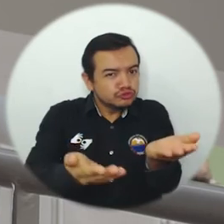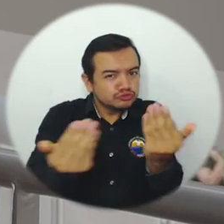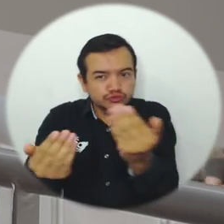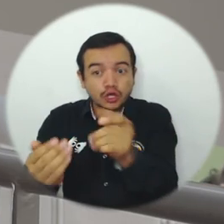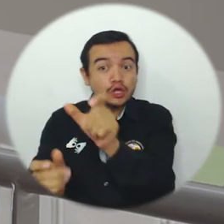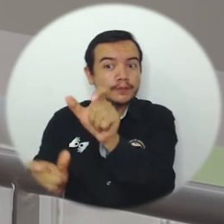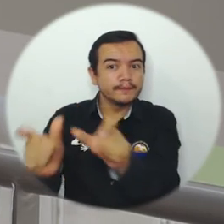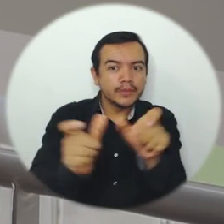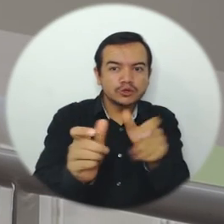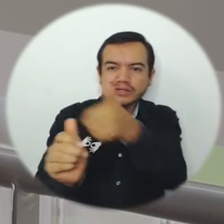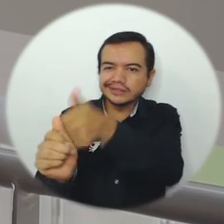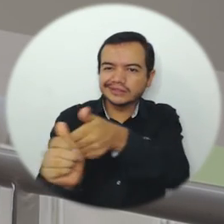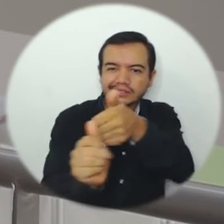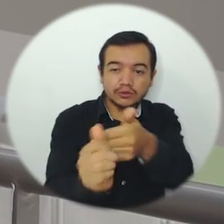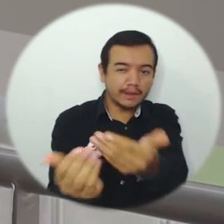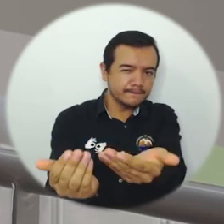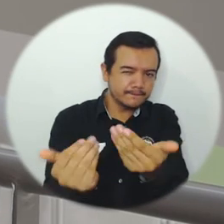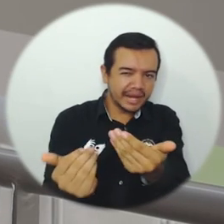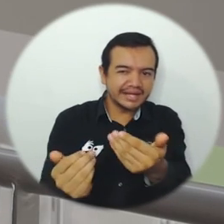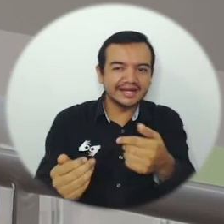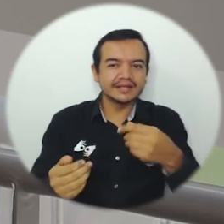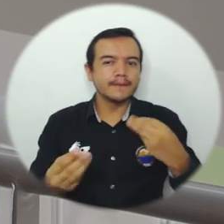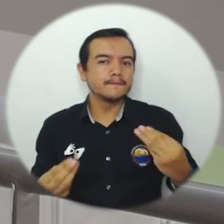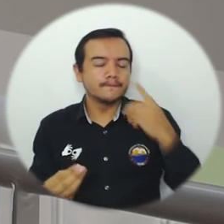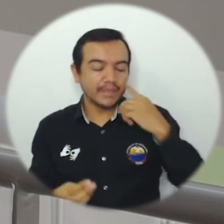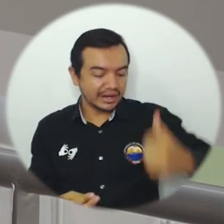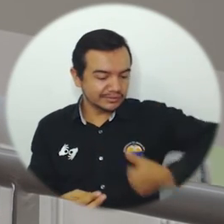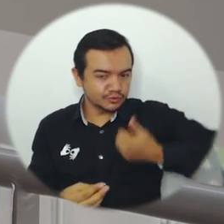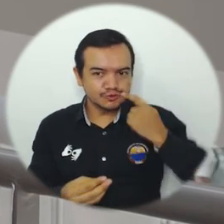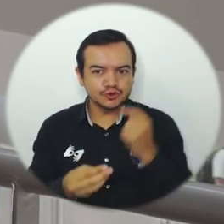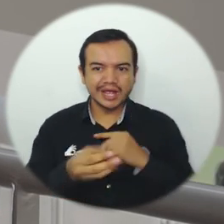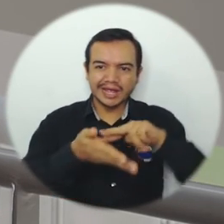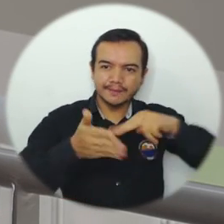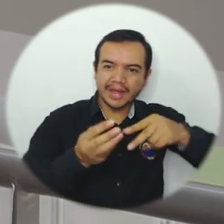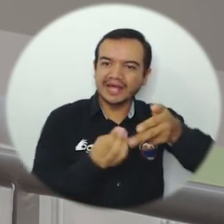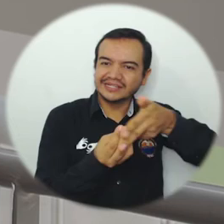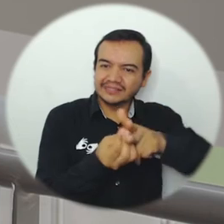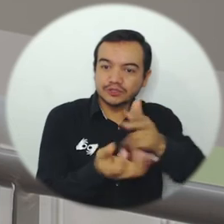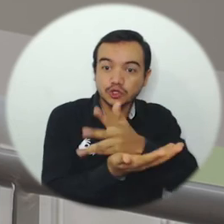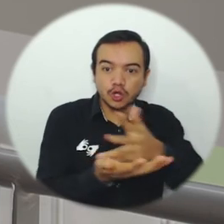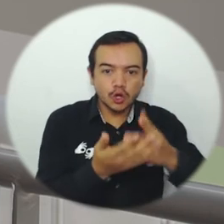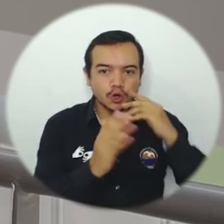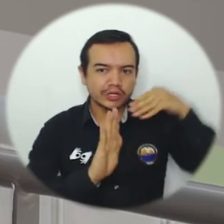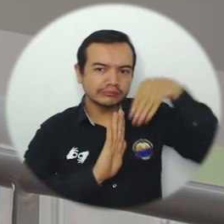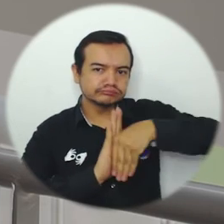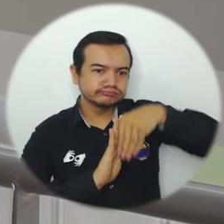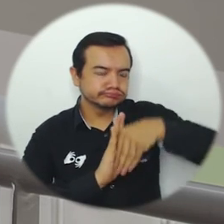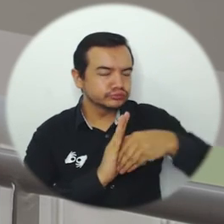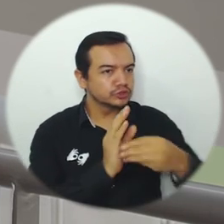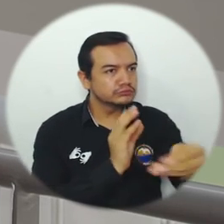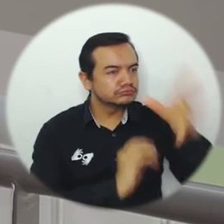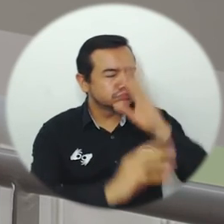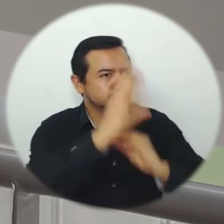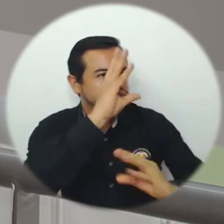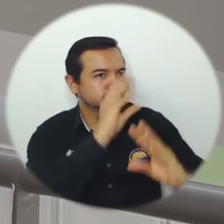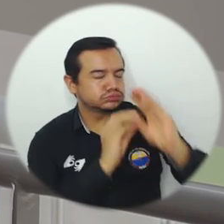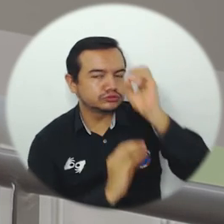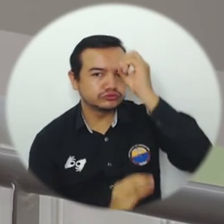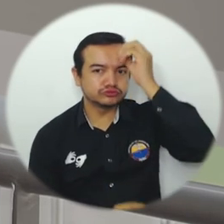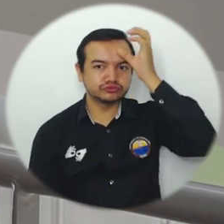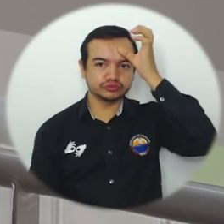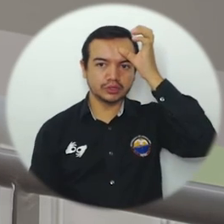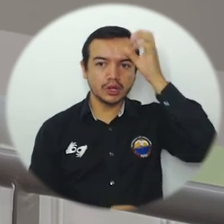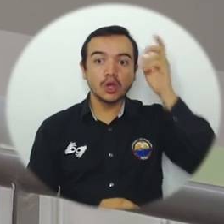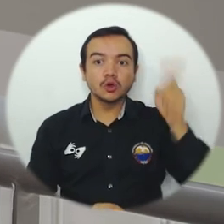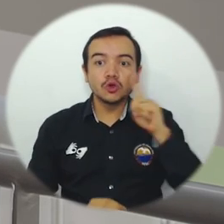de los estudiantes de la Universidad de Magdalena se apersonen de esto, usen las herramientas y los contenidos digitales para crear conocimiento, porque el conocimiento